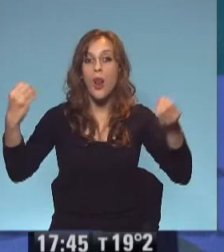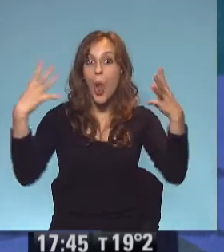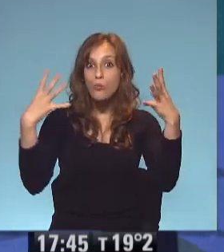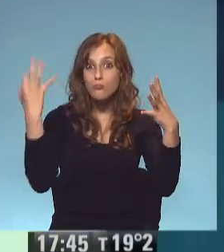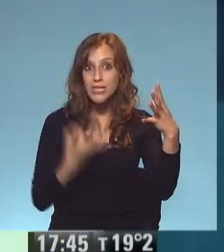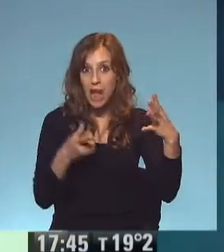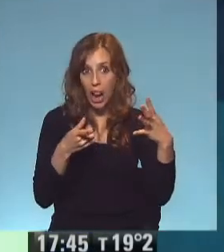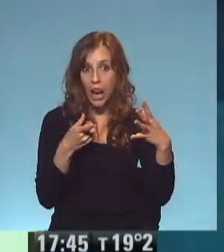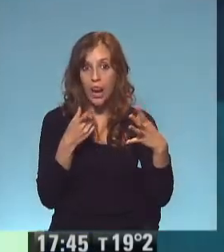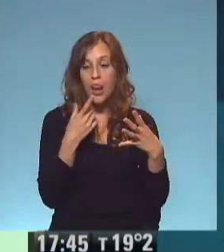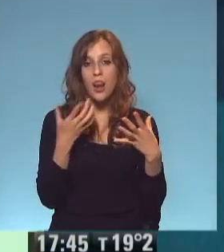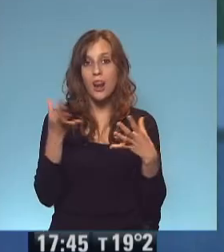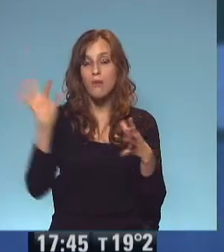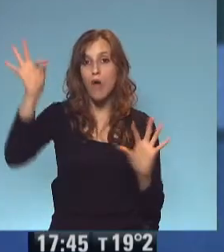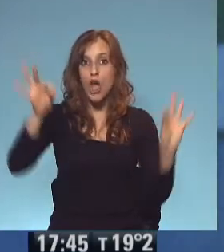como esta.